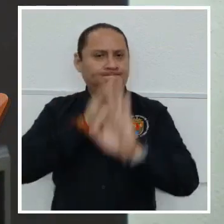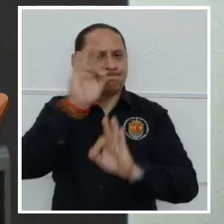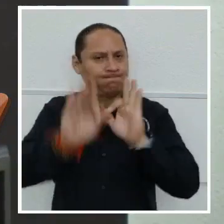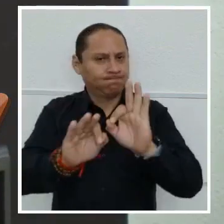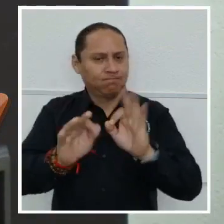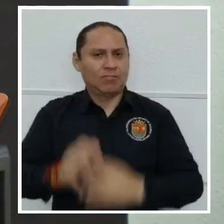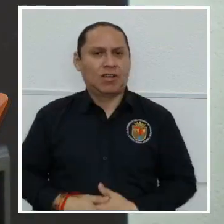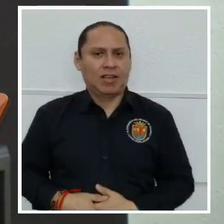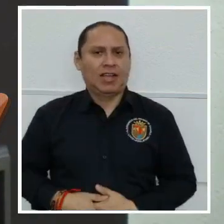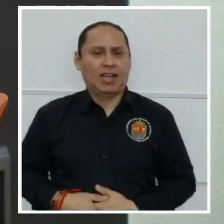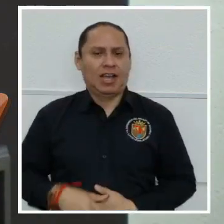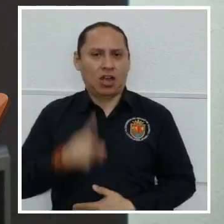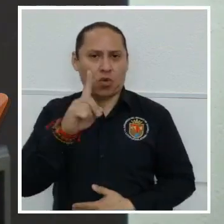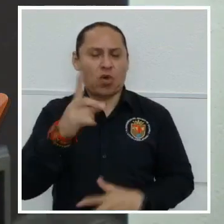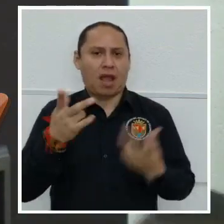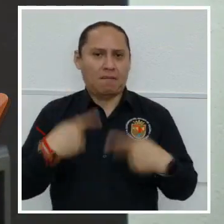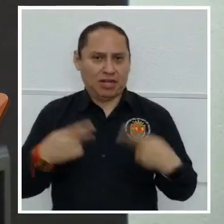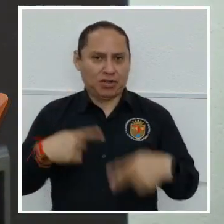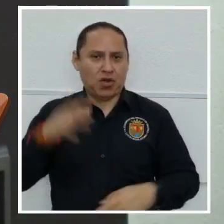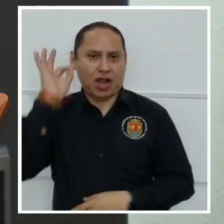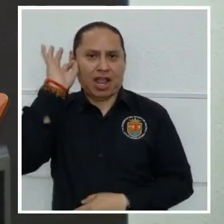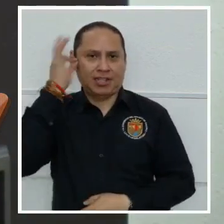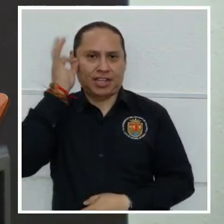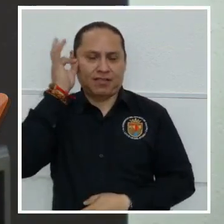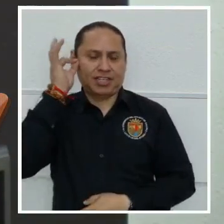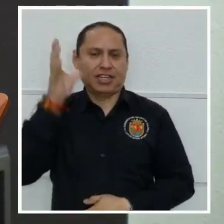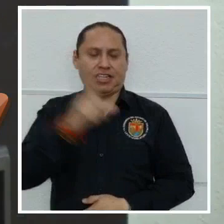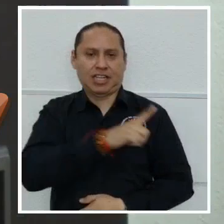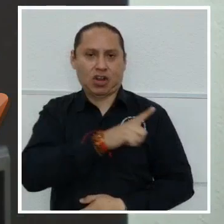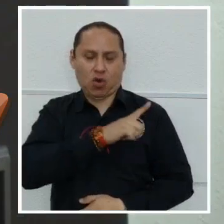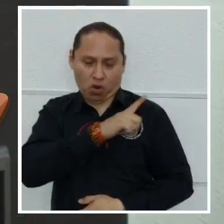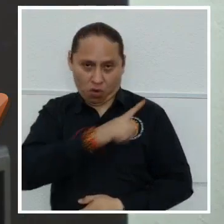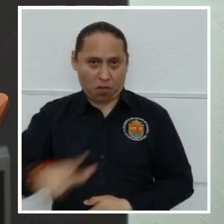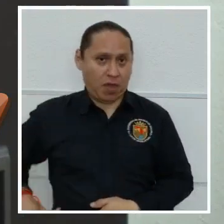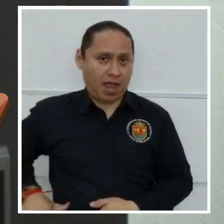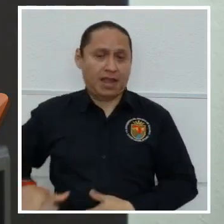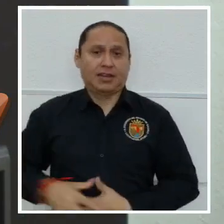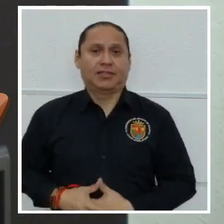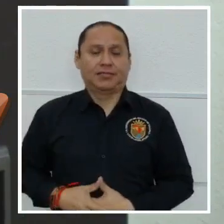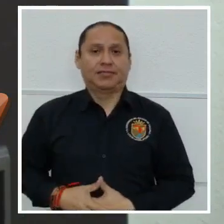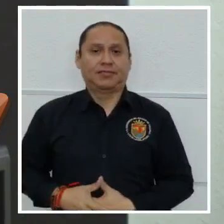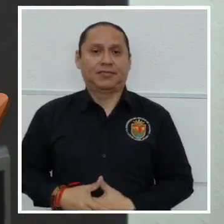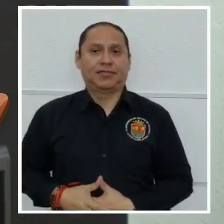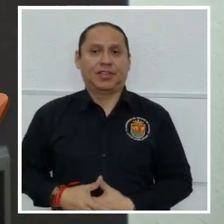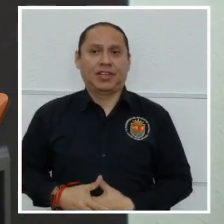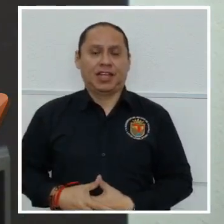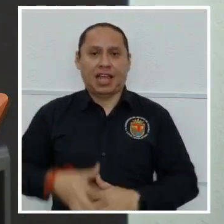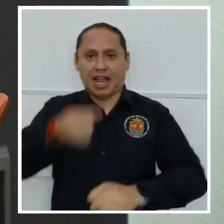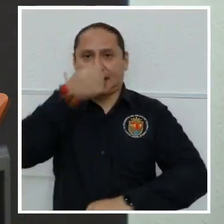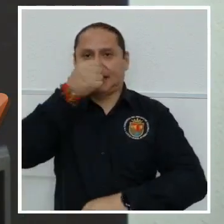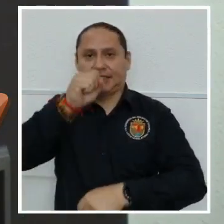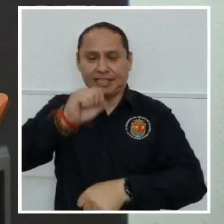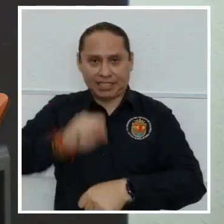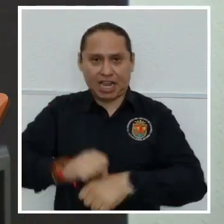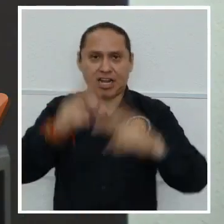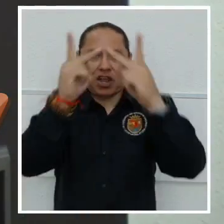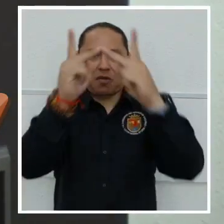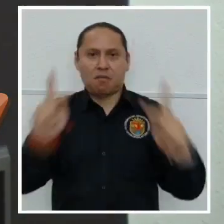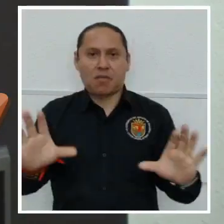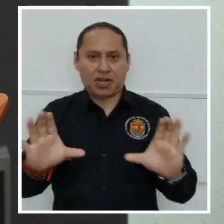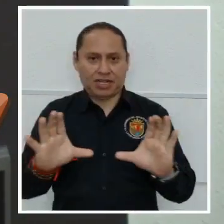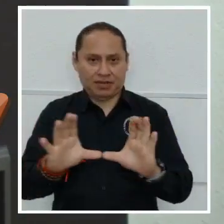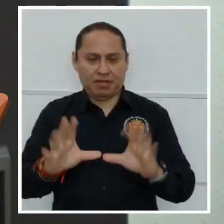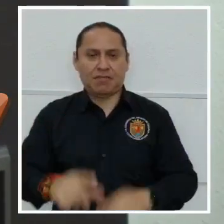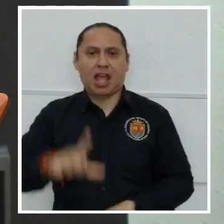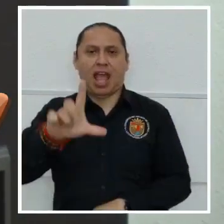gran servidor público del ejecutivo Estatal como lo es el secretario de Protección Civil